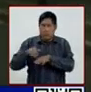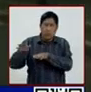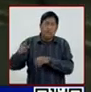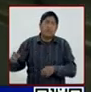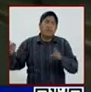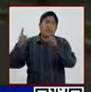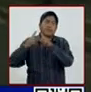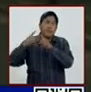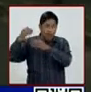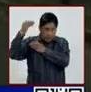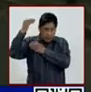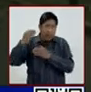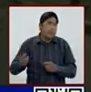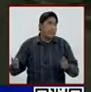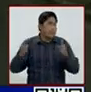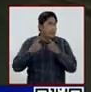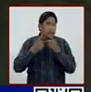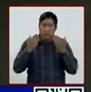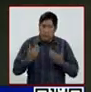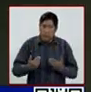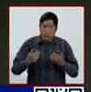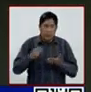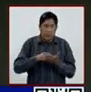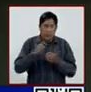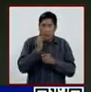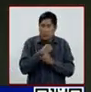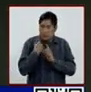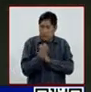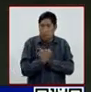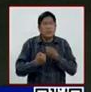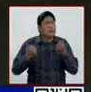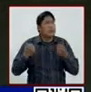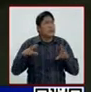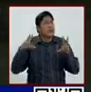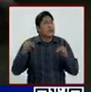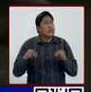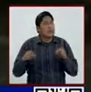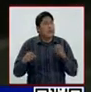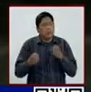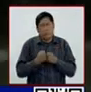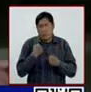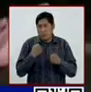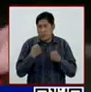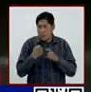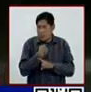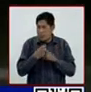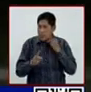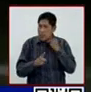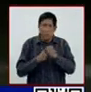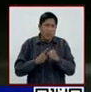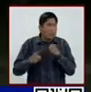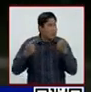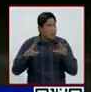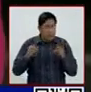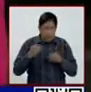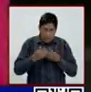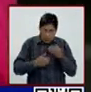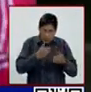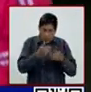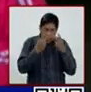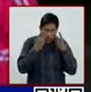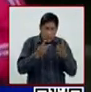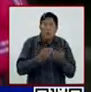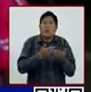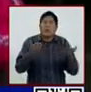Santa Cruz hasta el momento Este es el panorama ya no se registran enfrentamientos nosotros vamos a seguir avanzando para el otro lado para